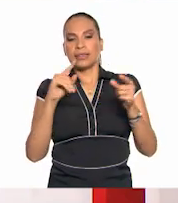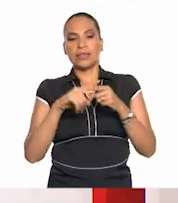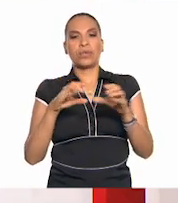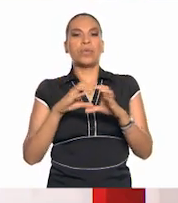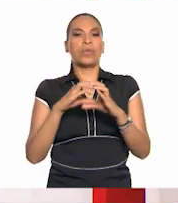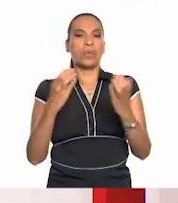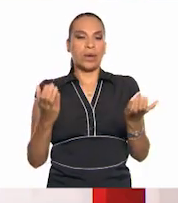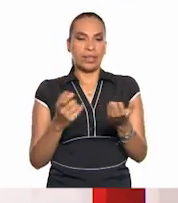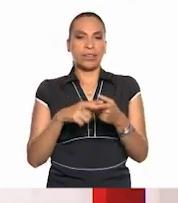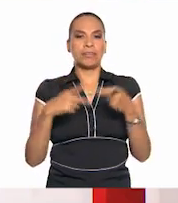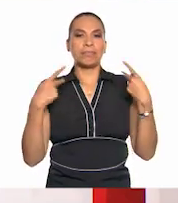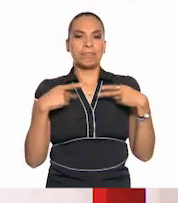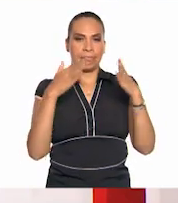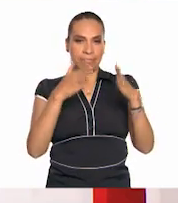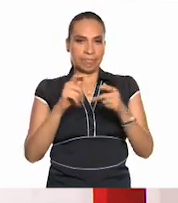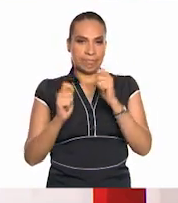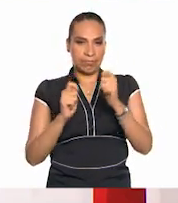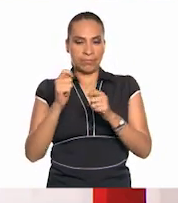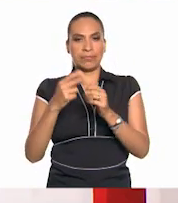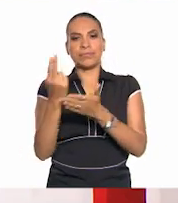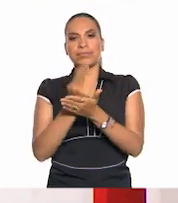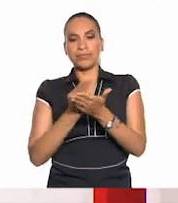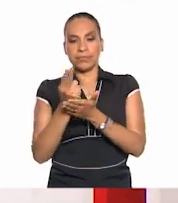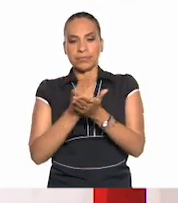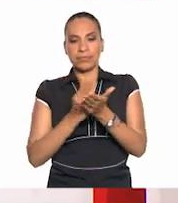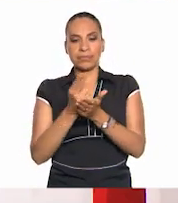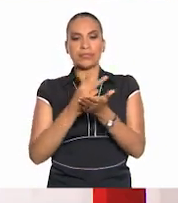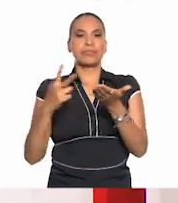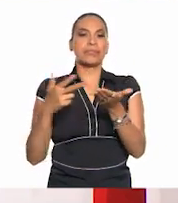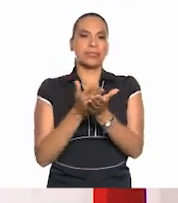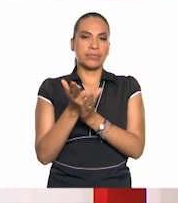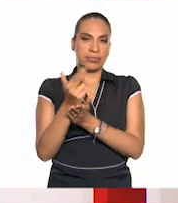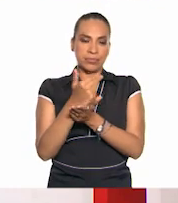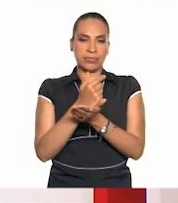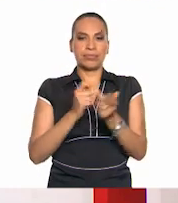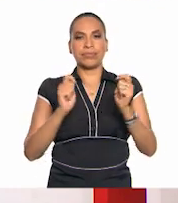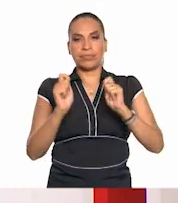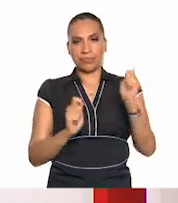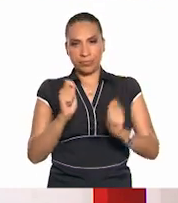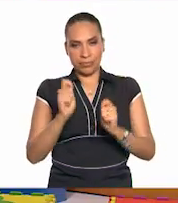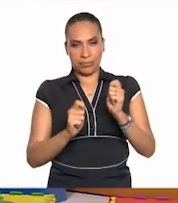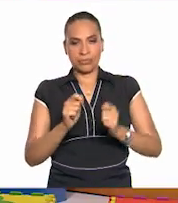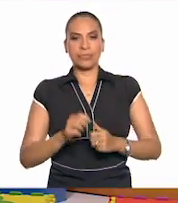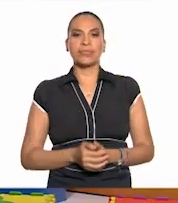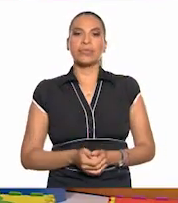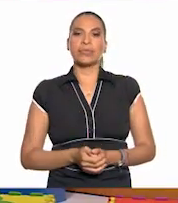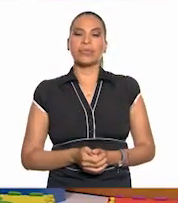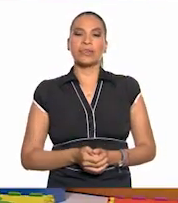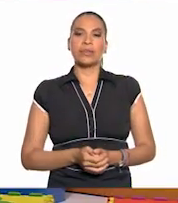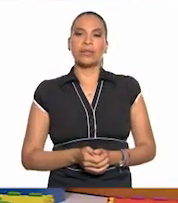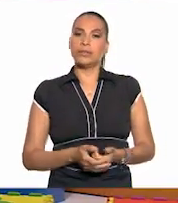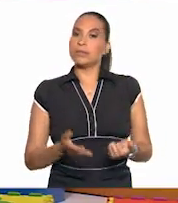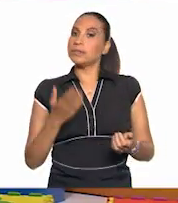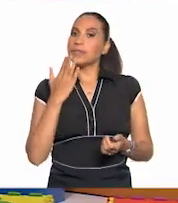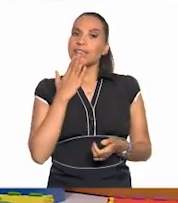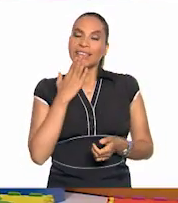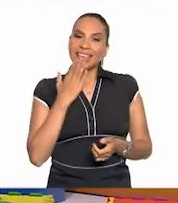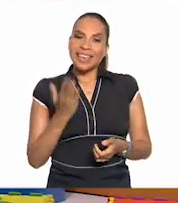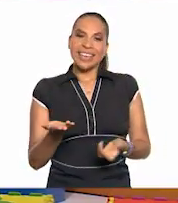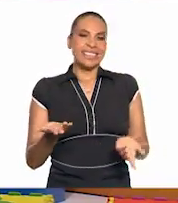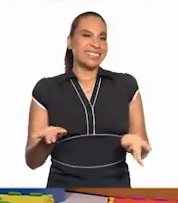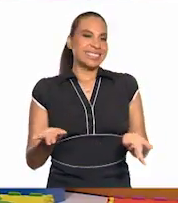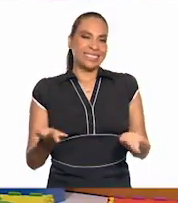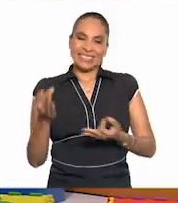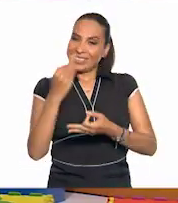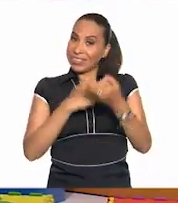cuento, personajes, dibujar, recortar, manipular. Muy